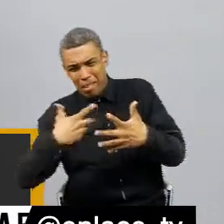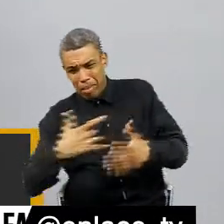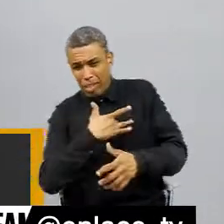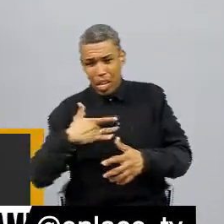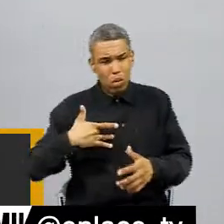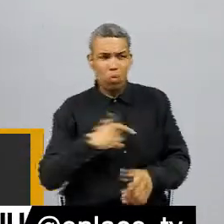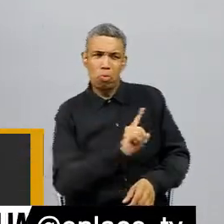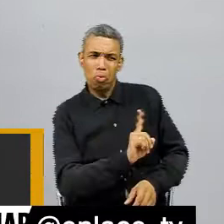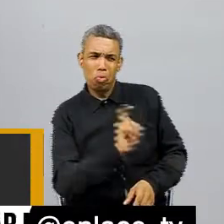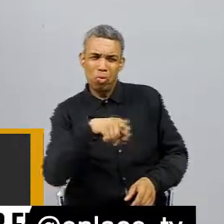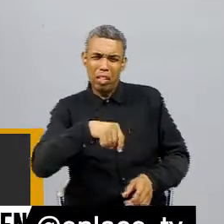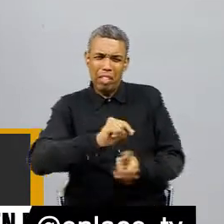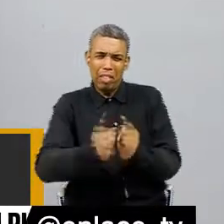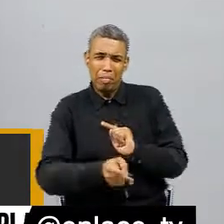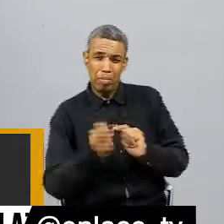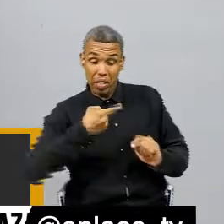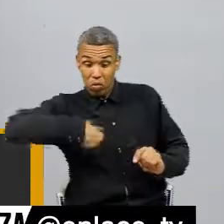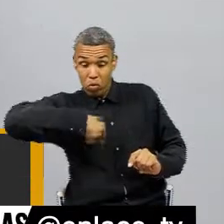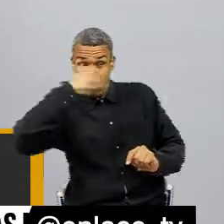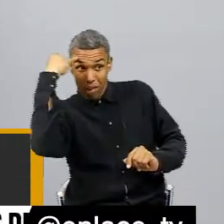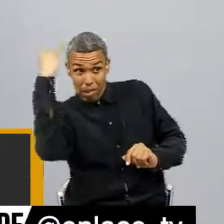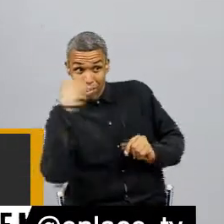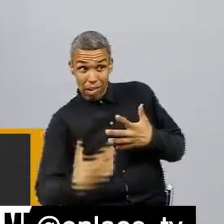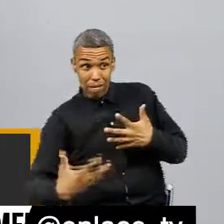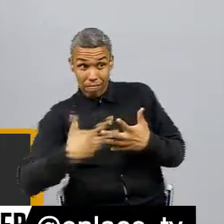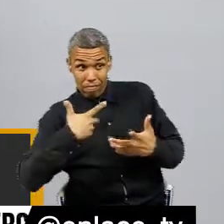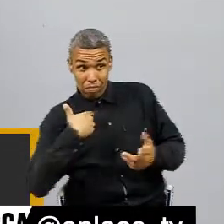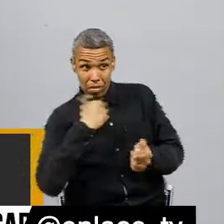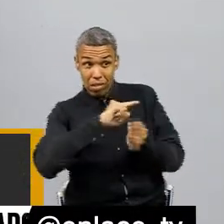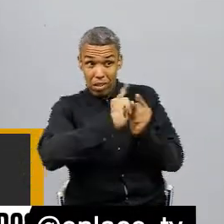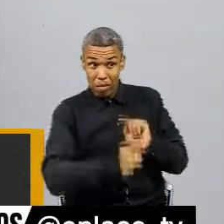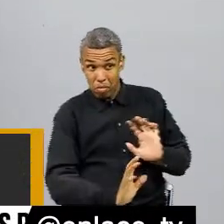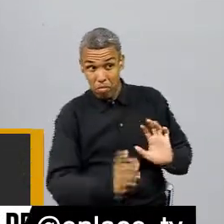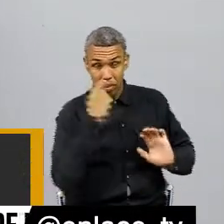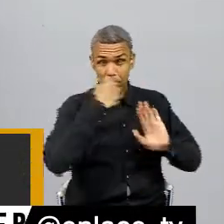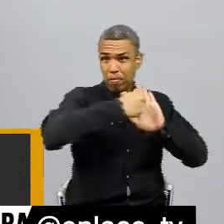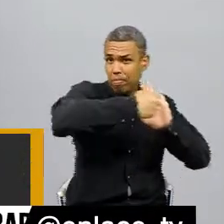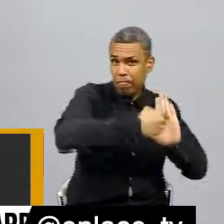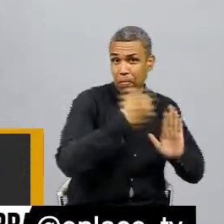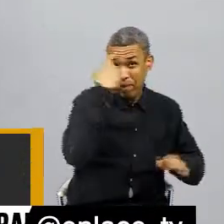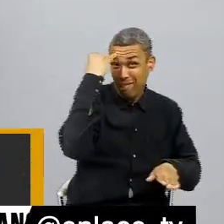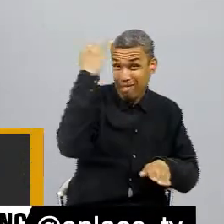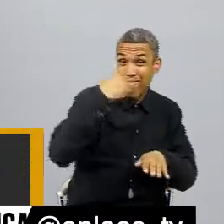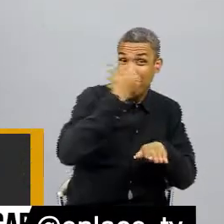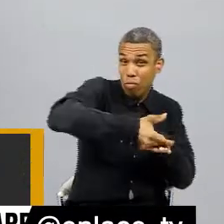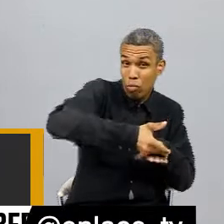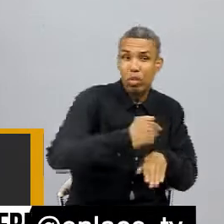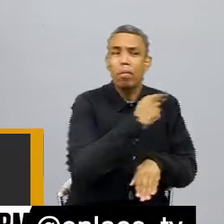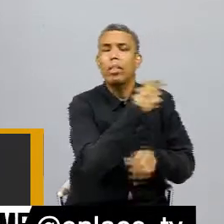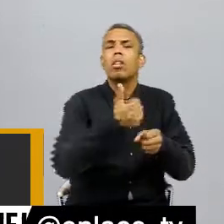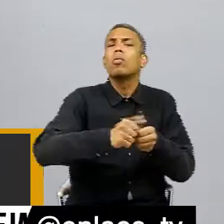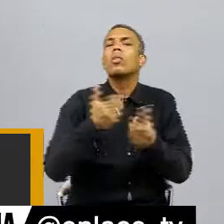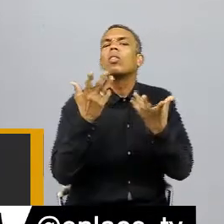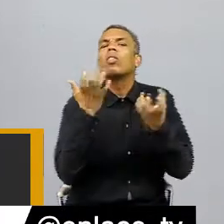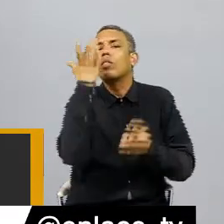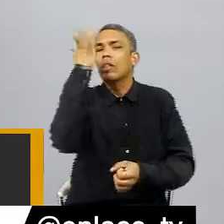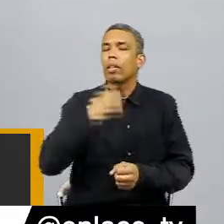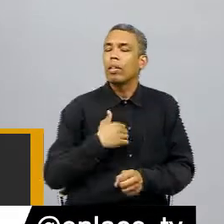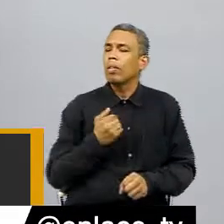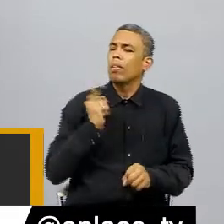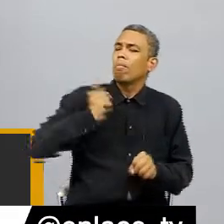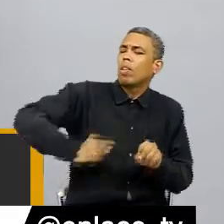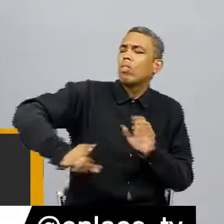hacer Ecopetrol es llevarnos al régimen de seguridad social establecido no solamente en la ley 100, sino en la resolución